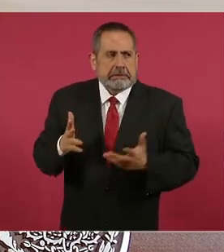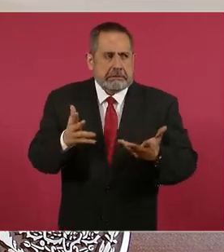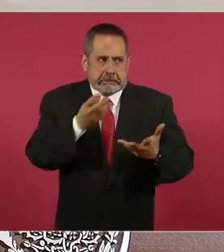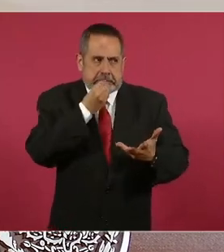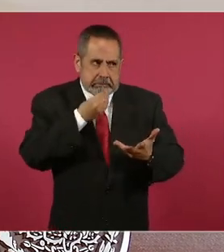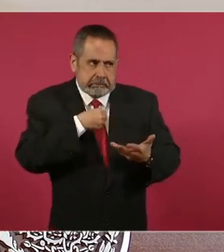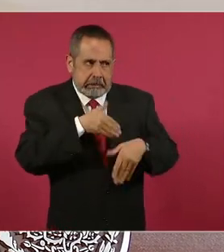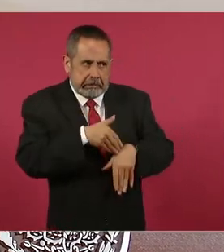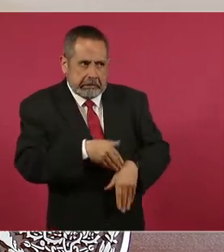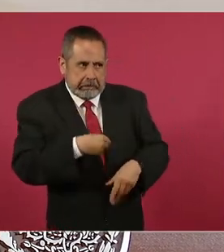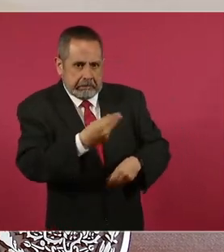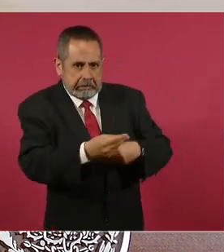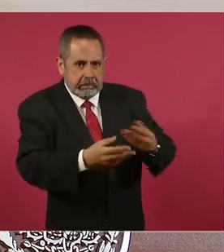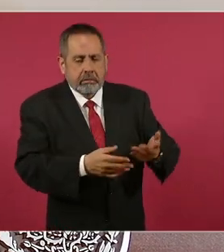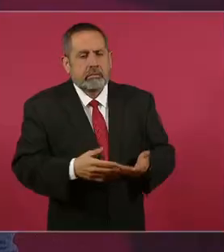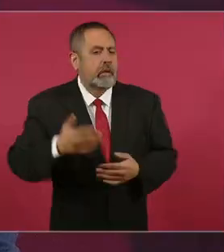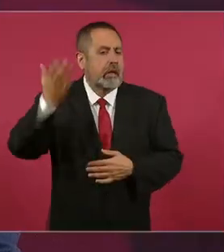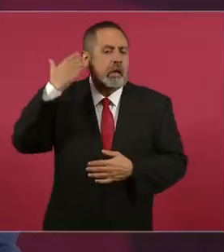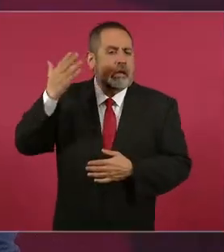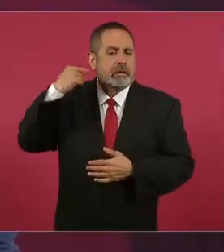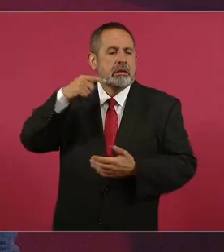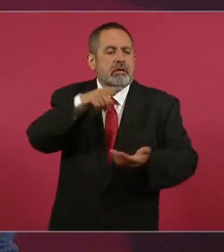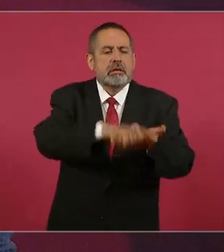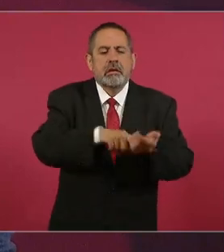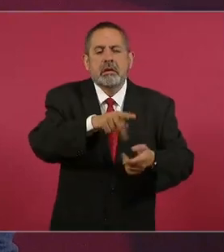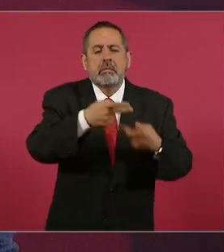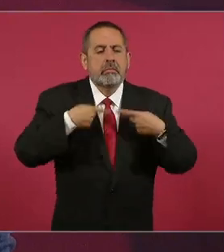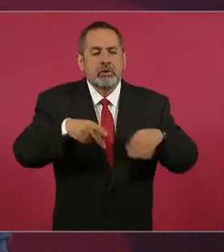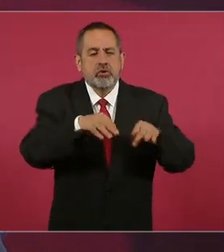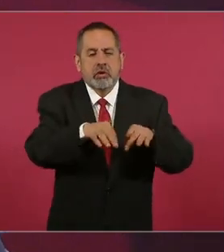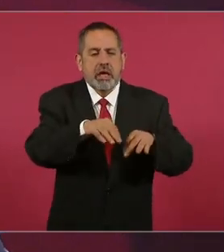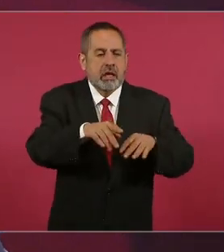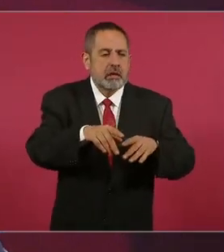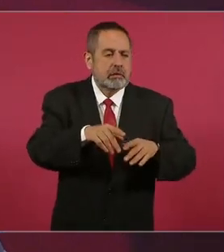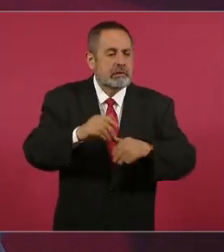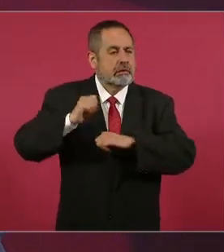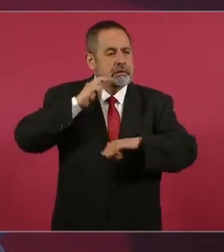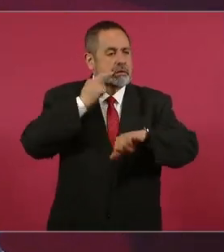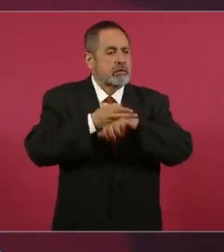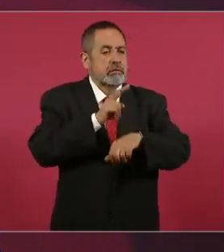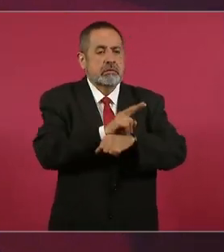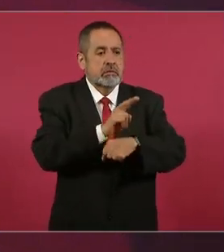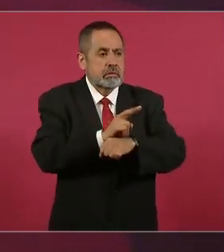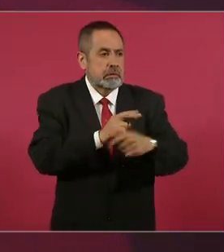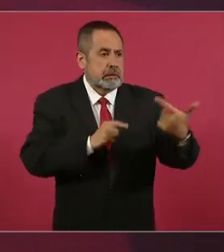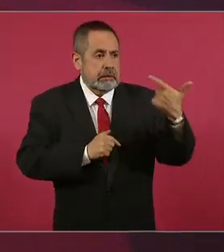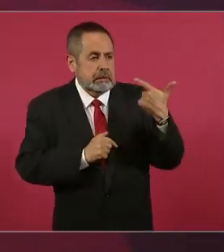y un civil a cargo de un puerto,